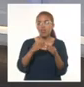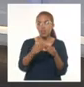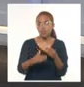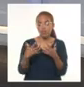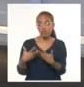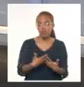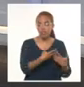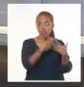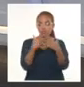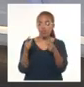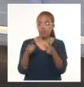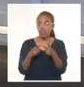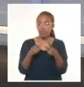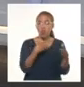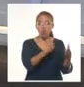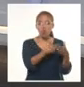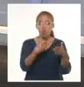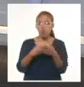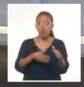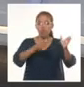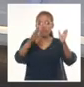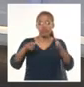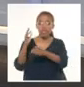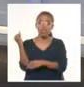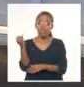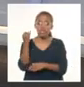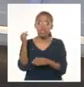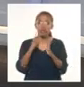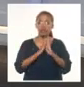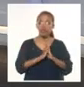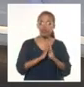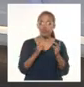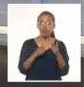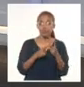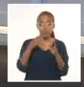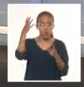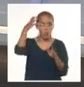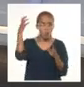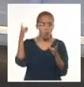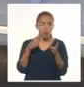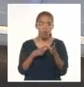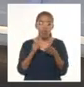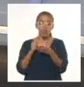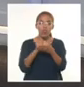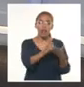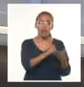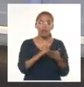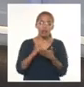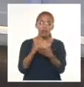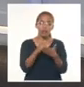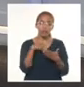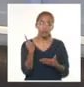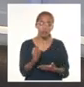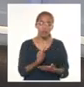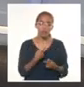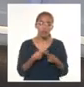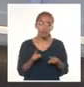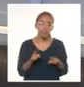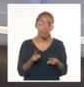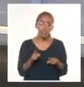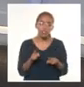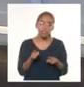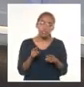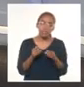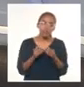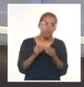de numerosas instituciones internacionales, religiosas, gobiernos y amigos de la solidaridad. Pero ¿cuál es el verdadero alcance